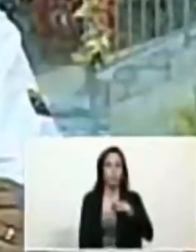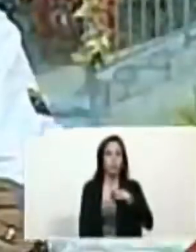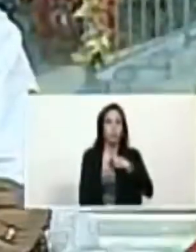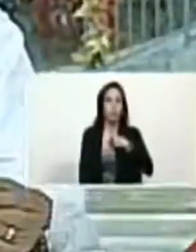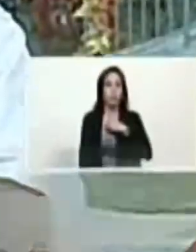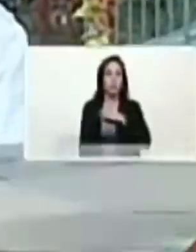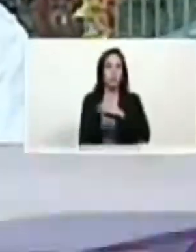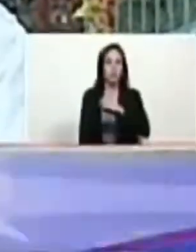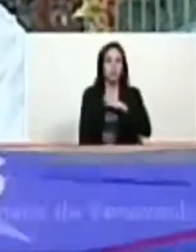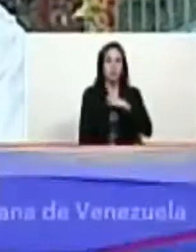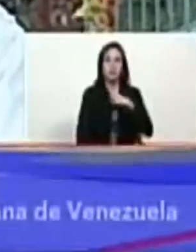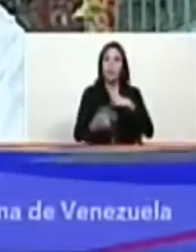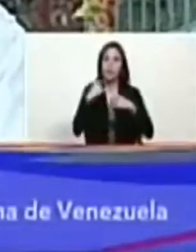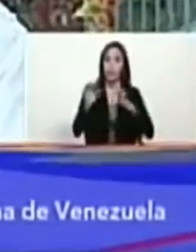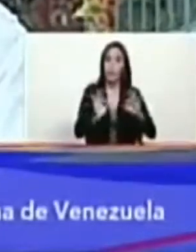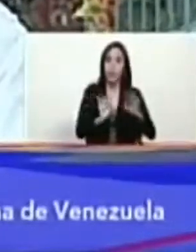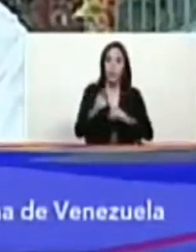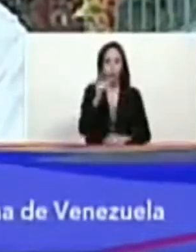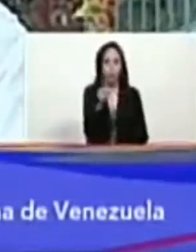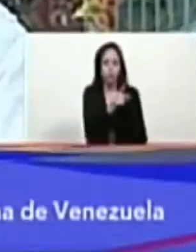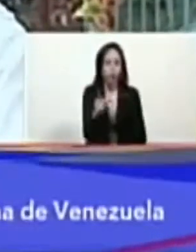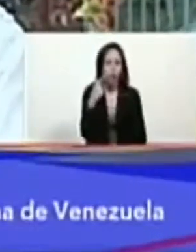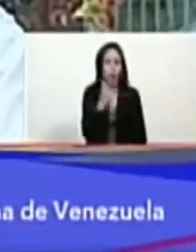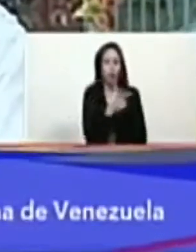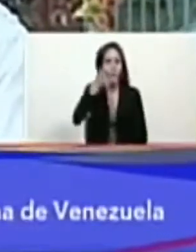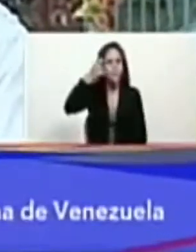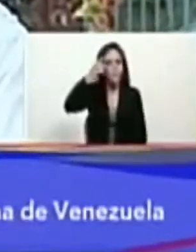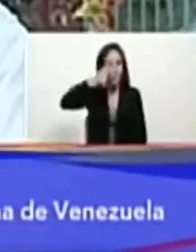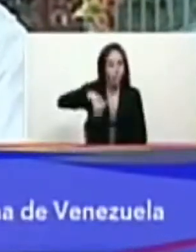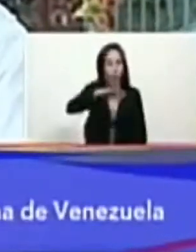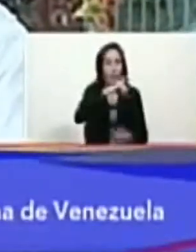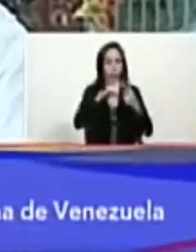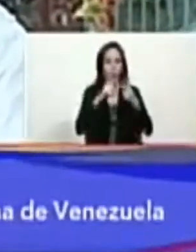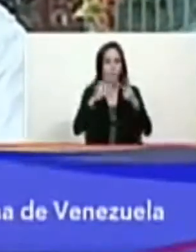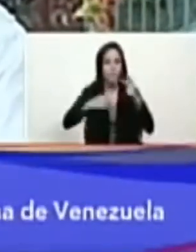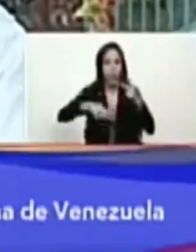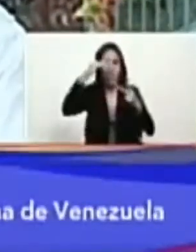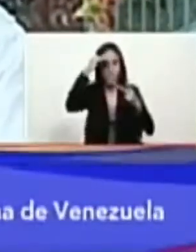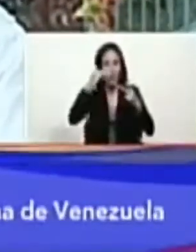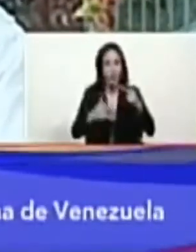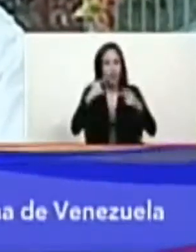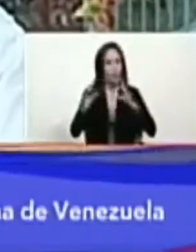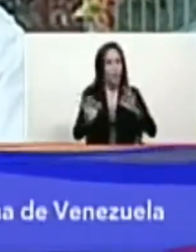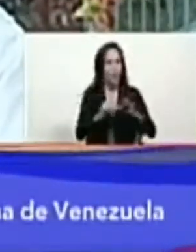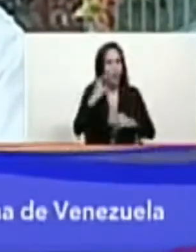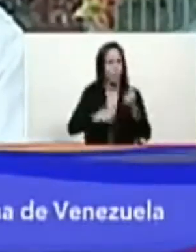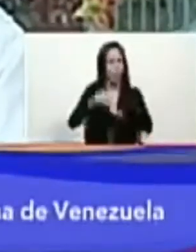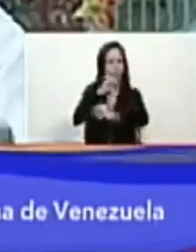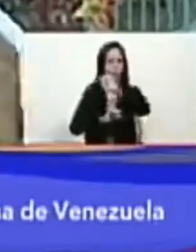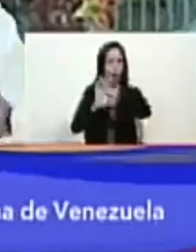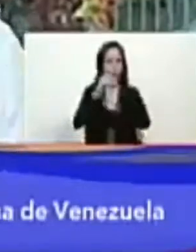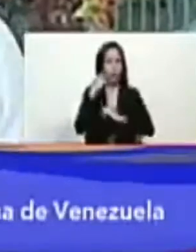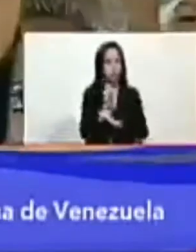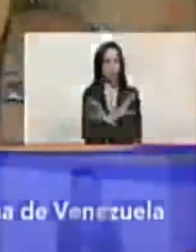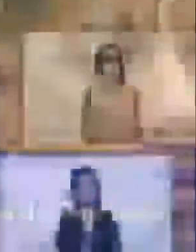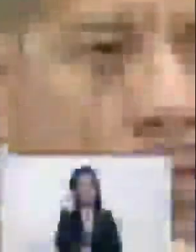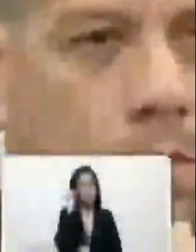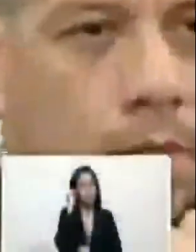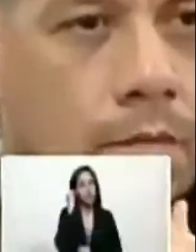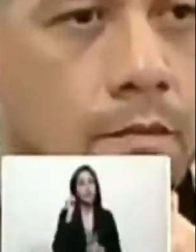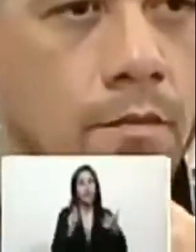Estamos preparados para todo. Civiles y militares. Preparados para el combate. Bueno, está